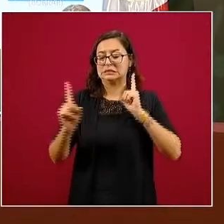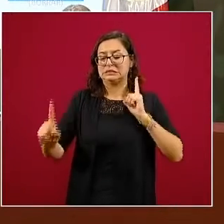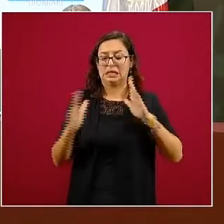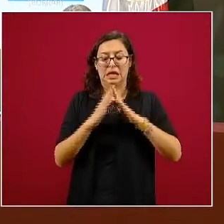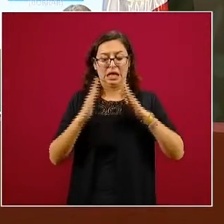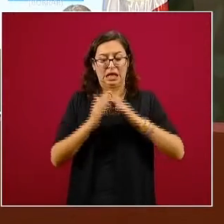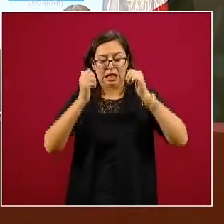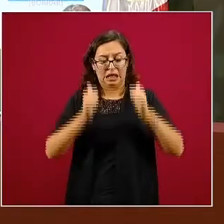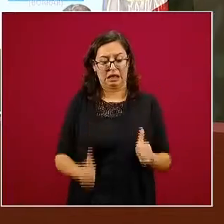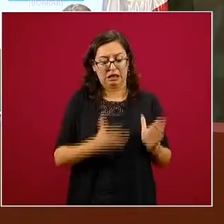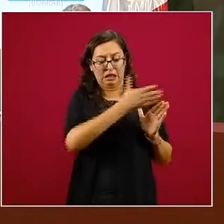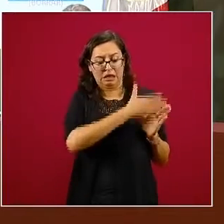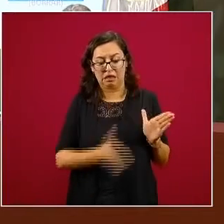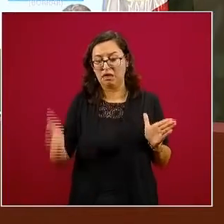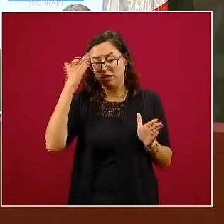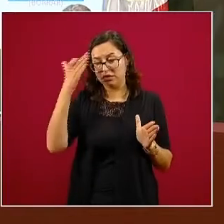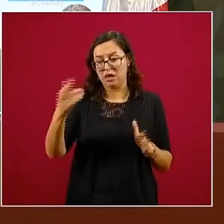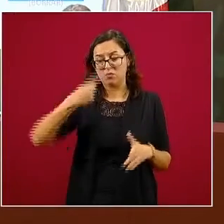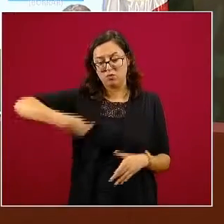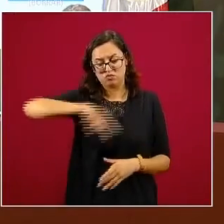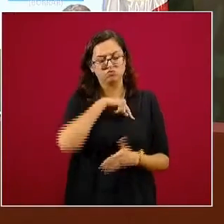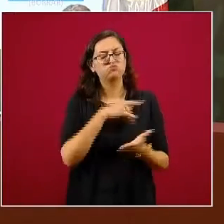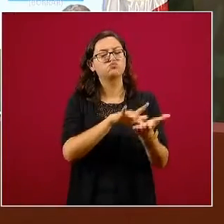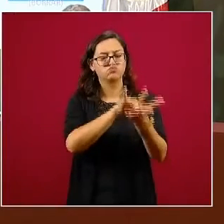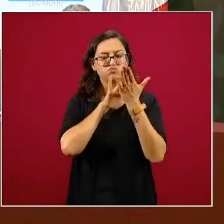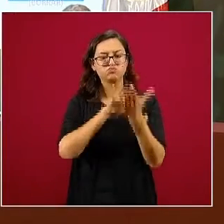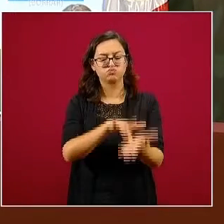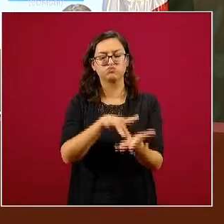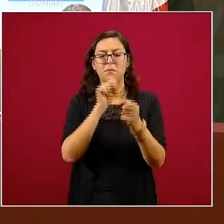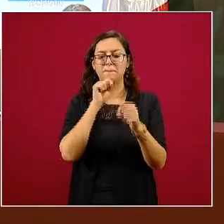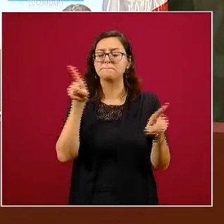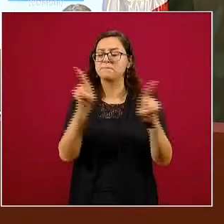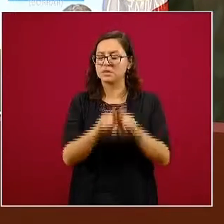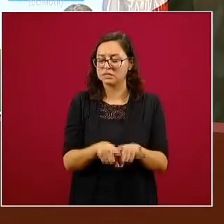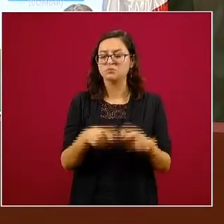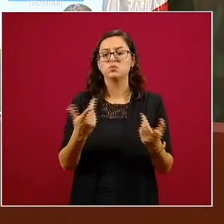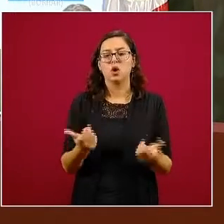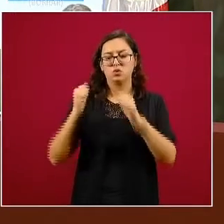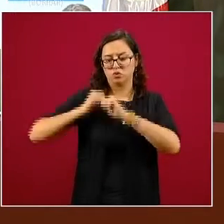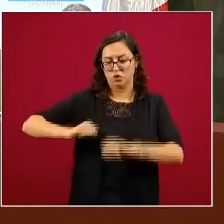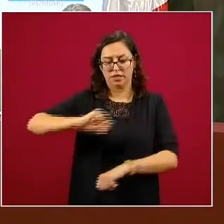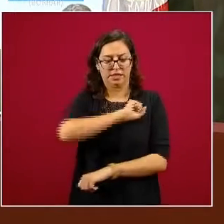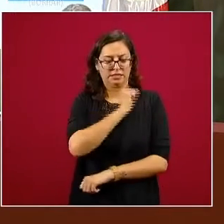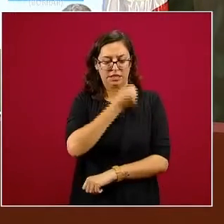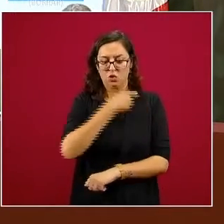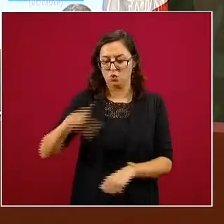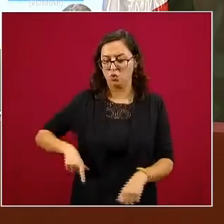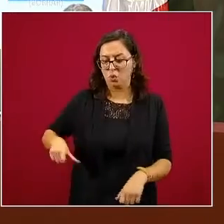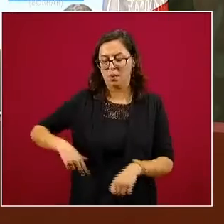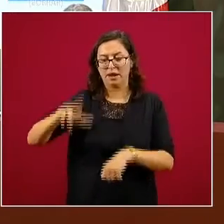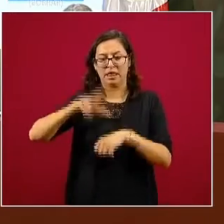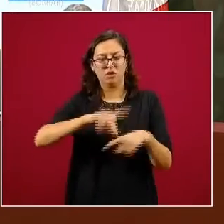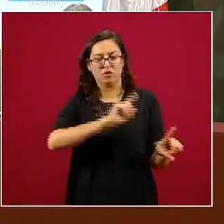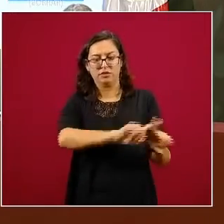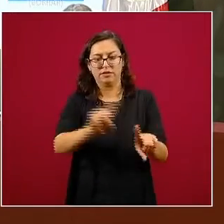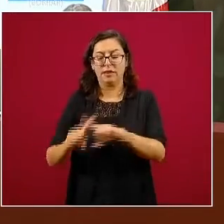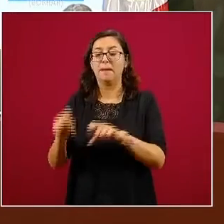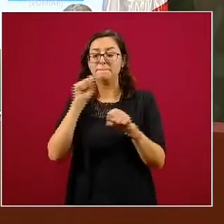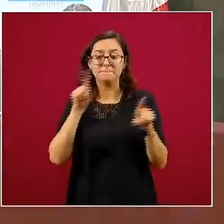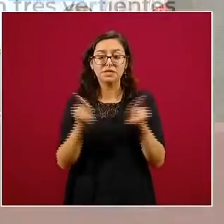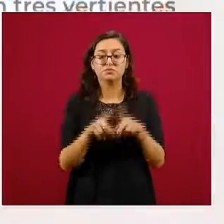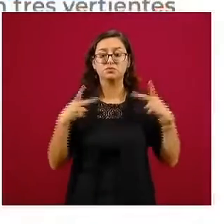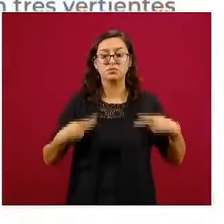implementación de este enfoque de atención primaria de la salud que posiciona en el territorio salud en todas las políticas desde las